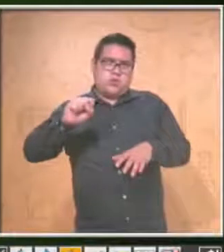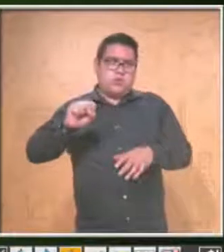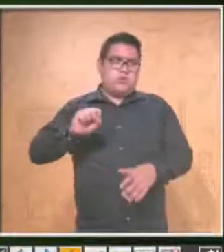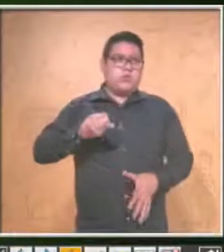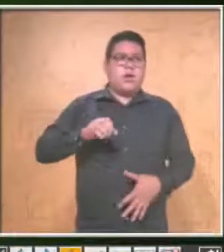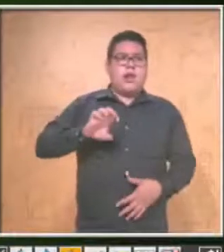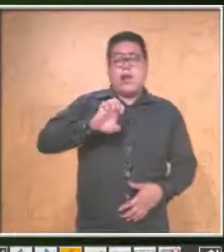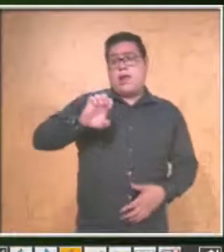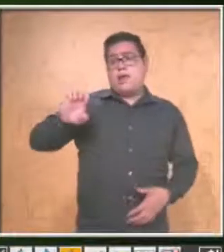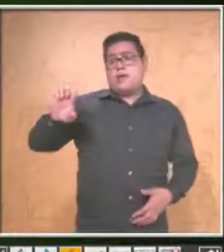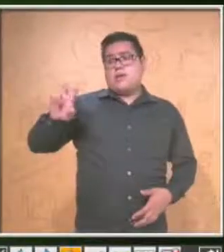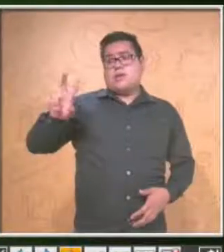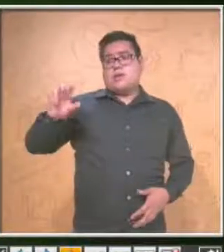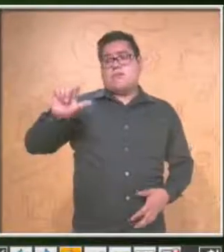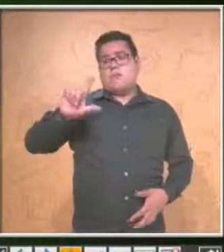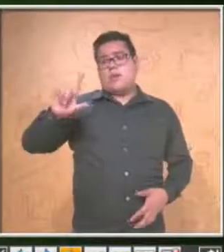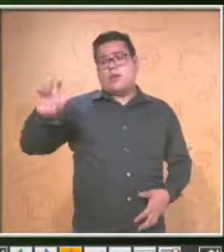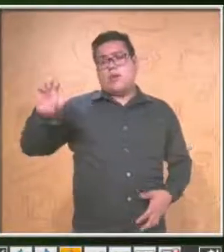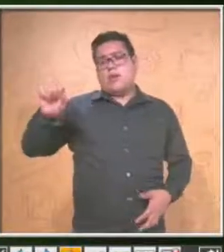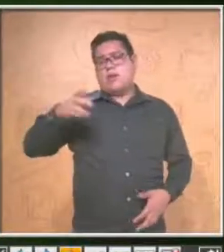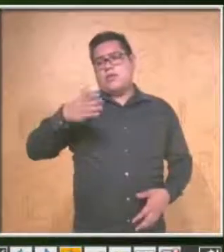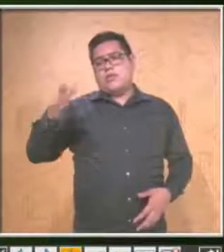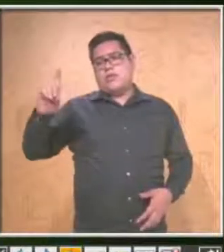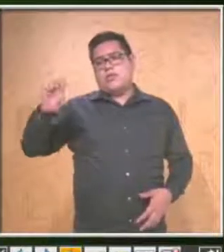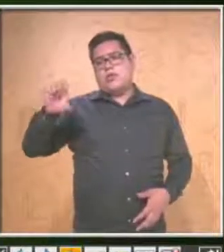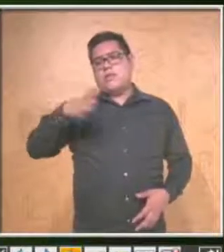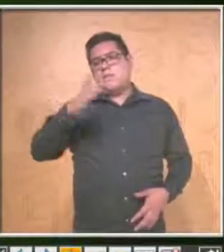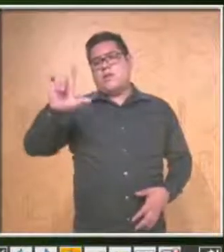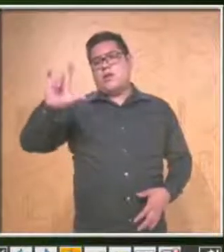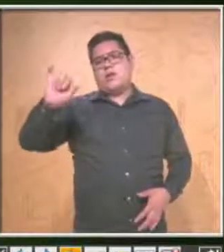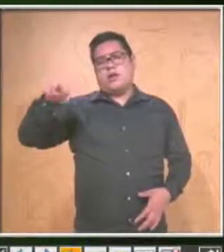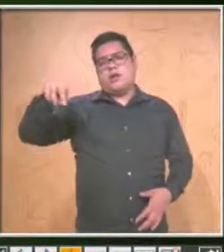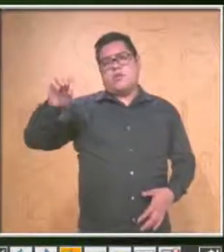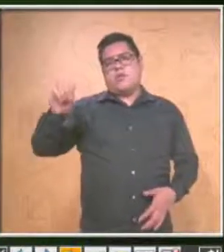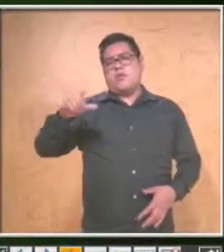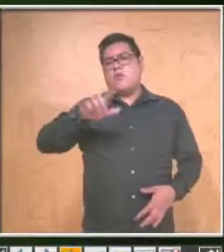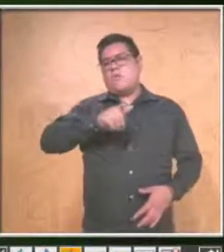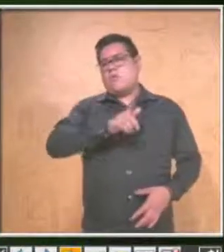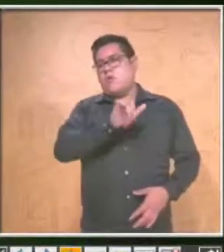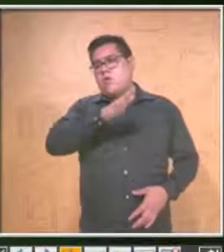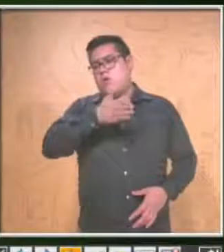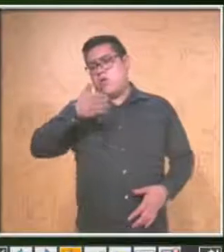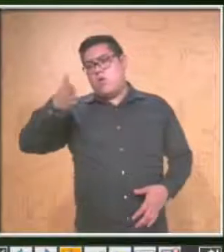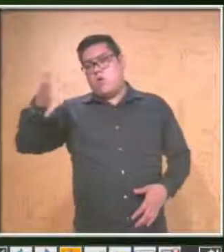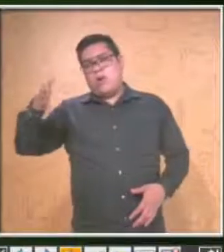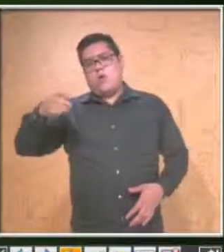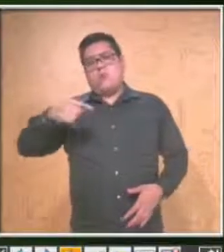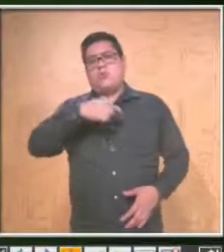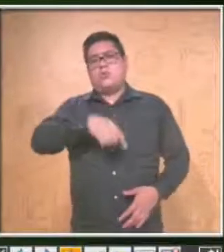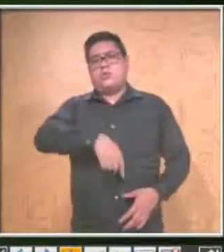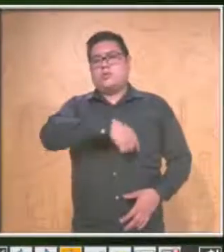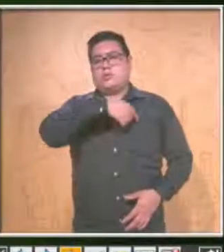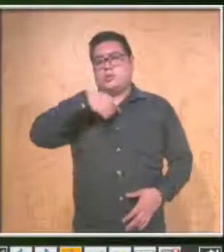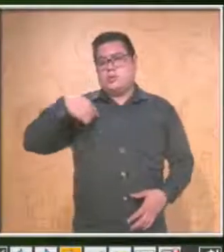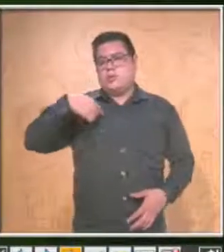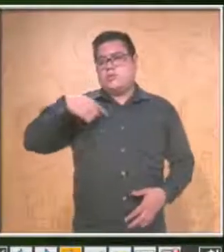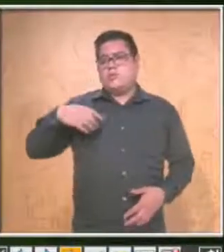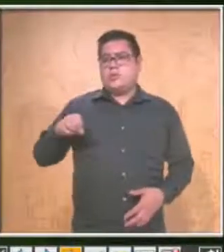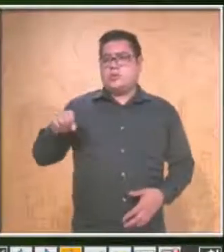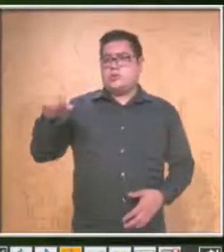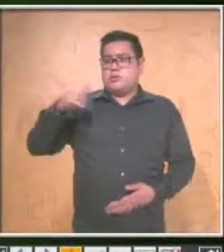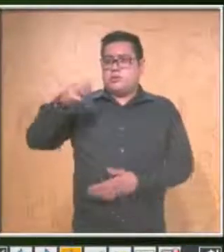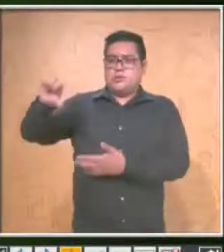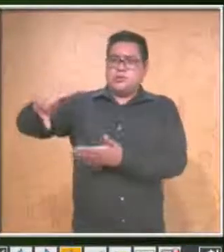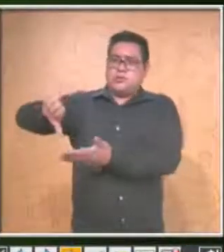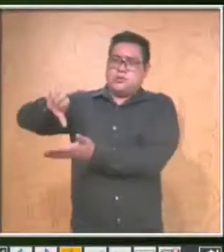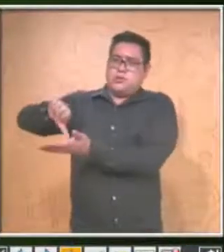Indo, donde poblaron los indios, después siguen los chinos, y en la parte centro-norte de la